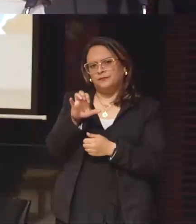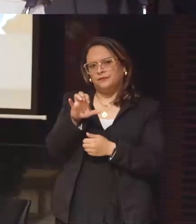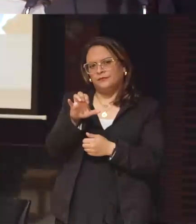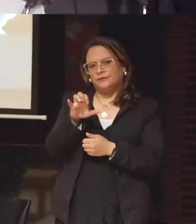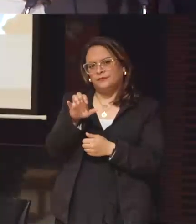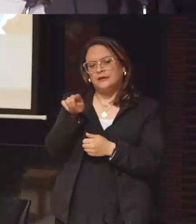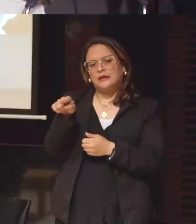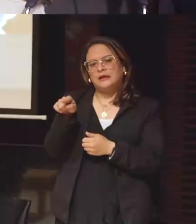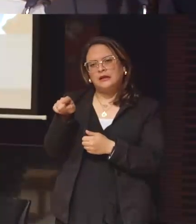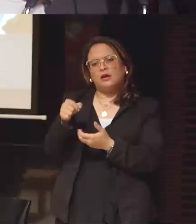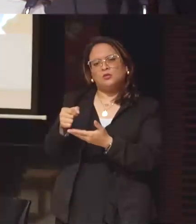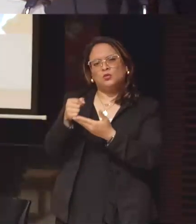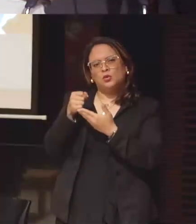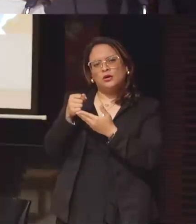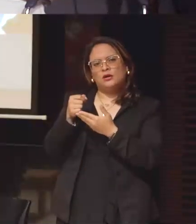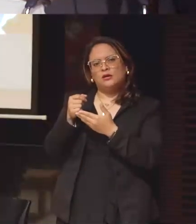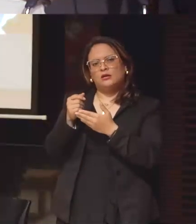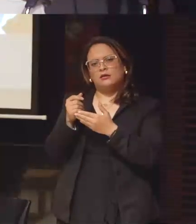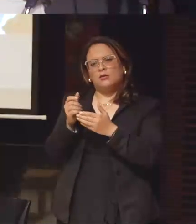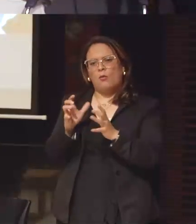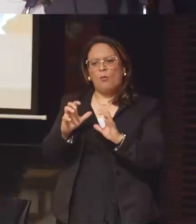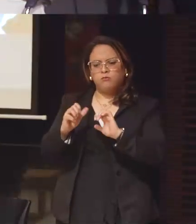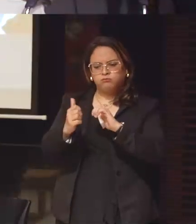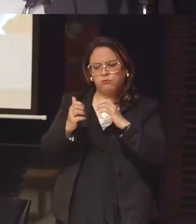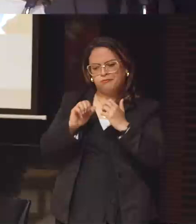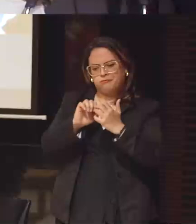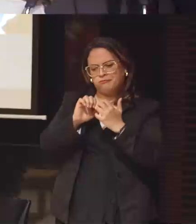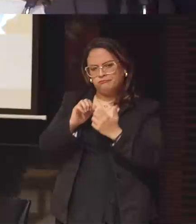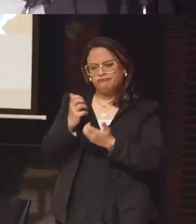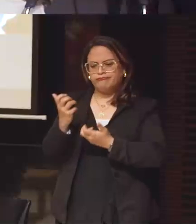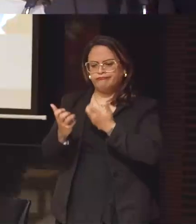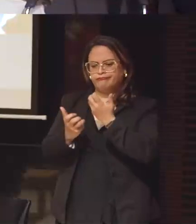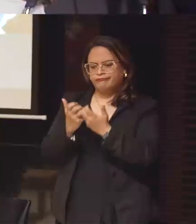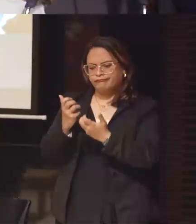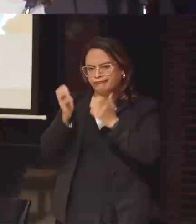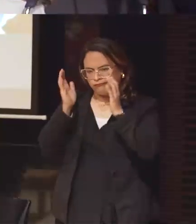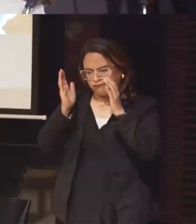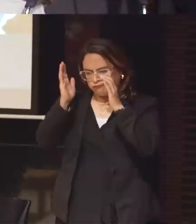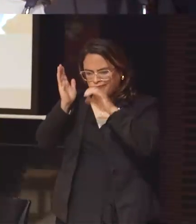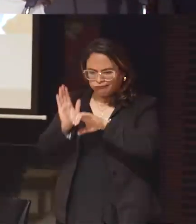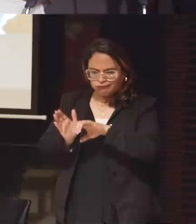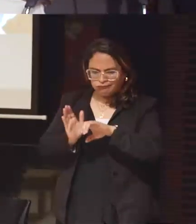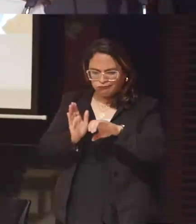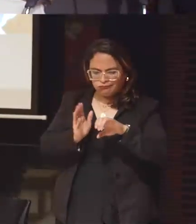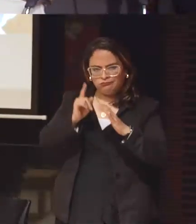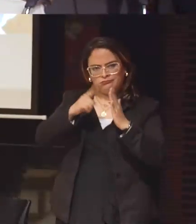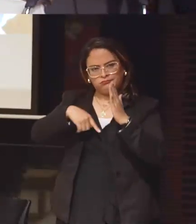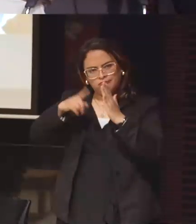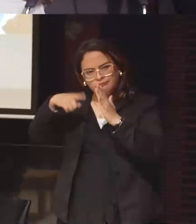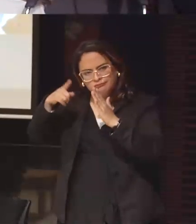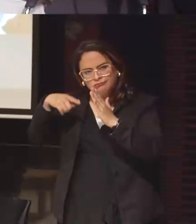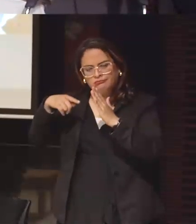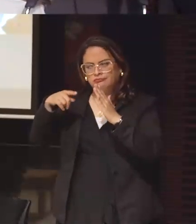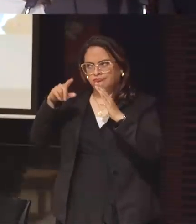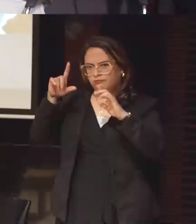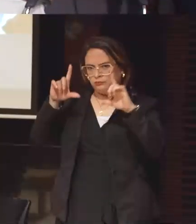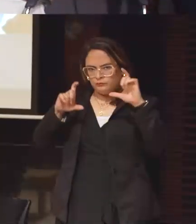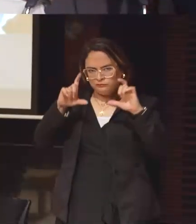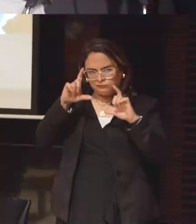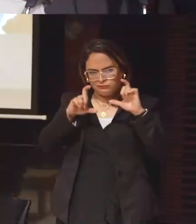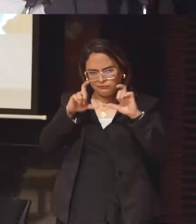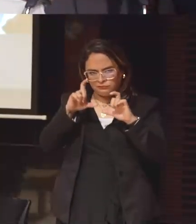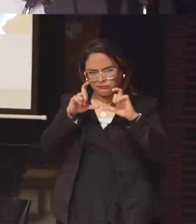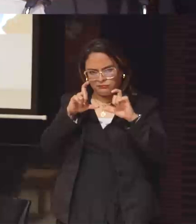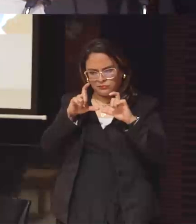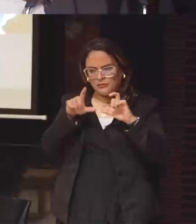mejor nivel, de la alta cocina, de la pintura y de la fotografía. Aquí seguramente, y desde luego habrá un